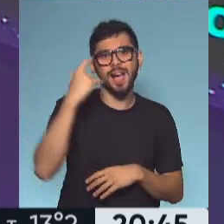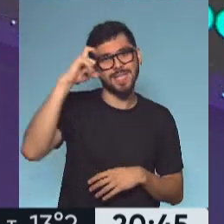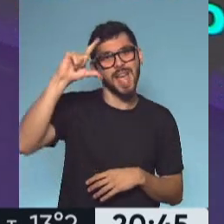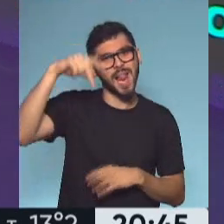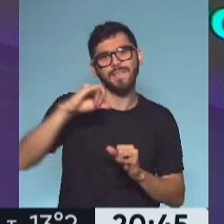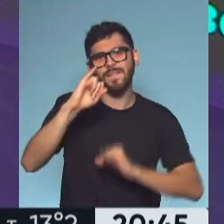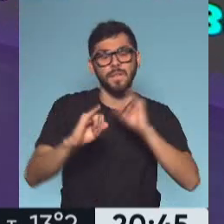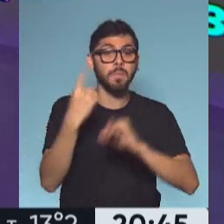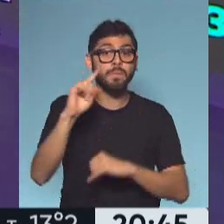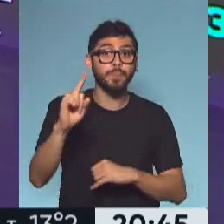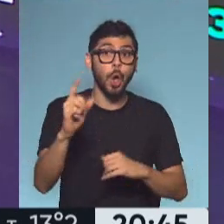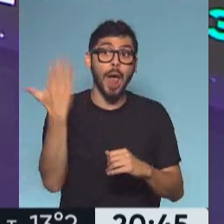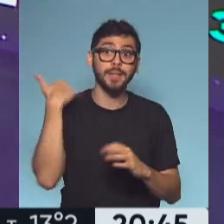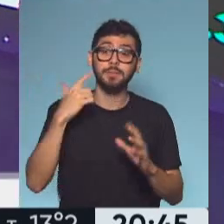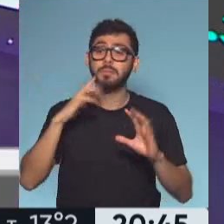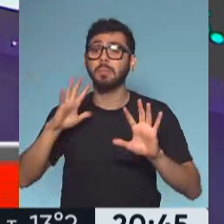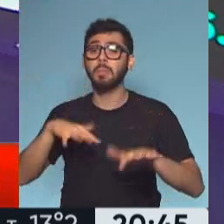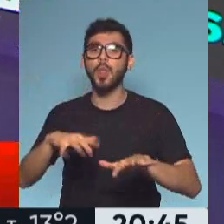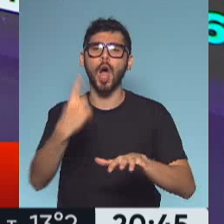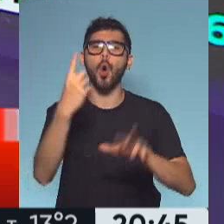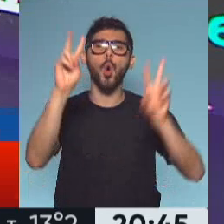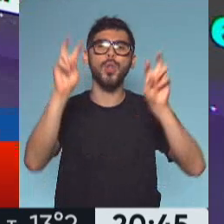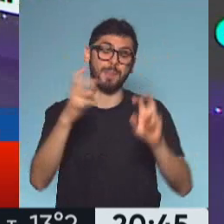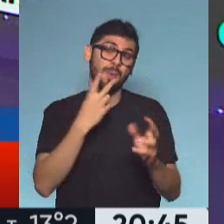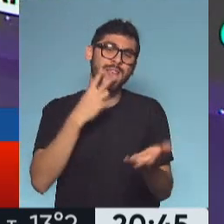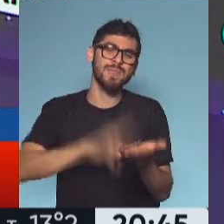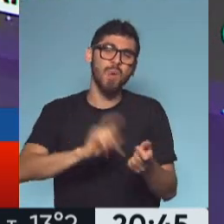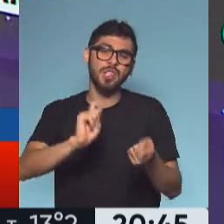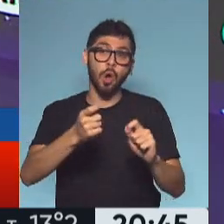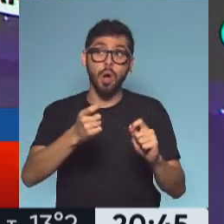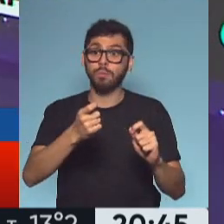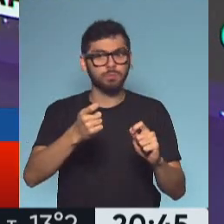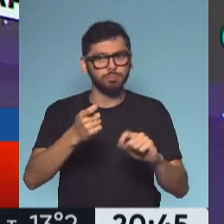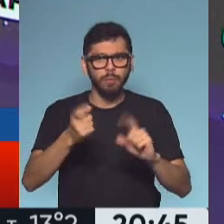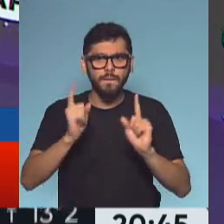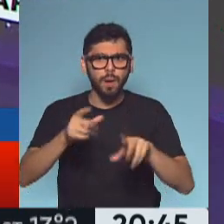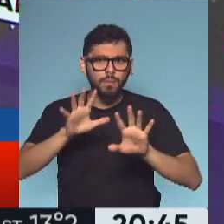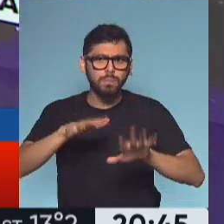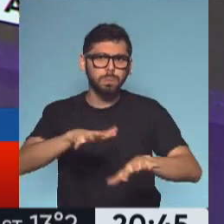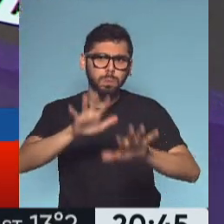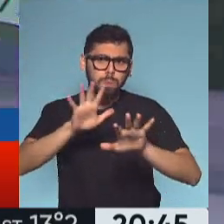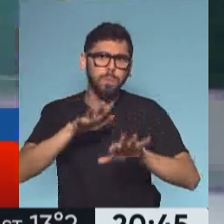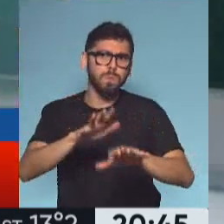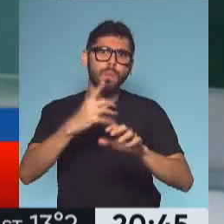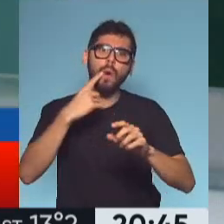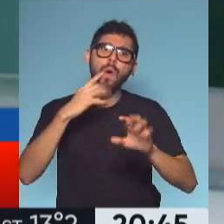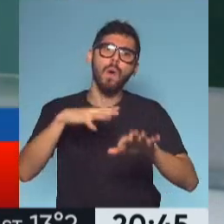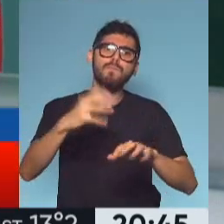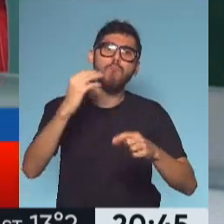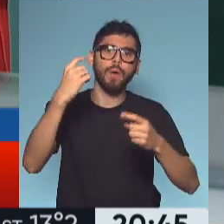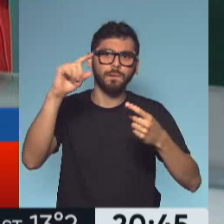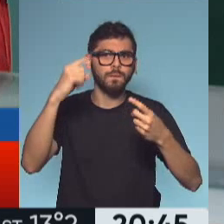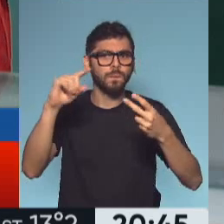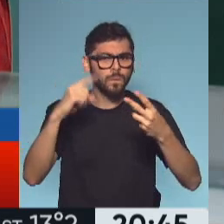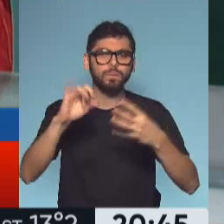pero en principio parecía que las protestas eran por un tema, que era la reforma tributaria, y proliferan con el correr de los días los motivos por los que la gente se moviliza,